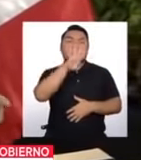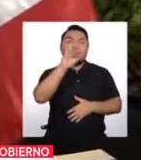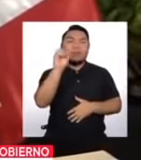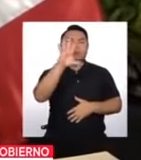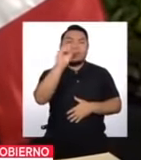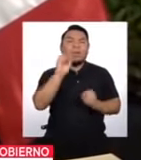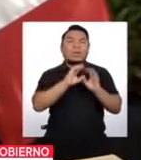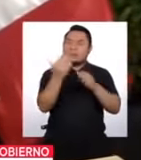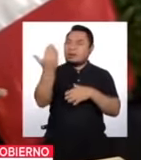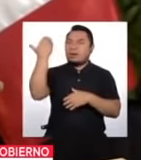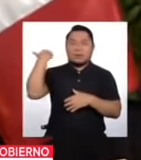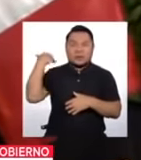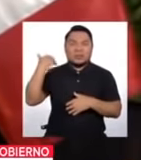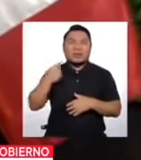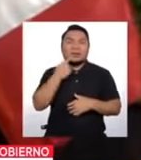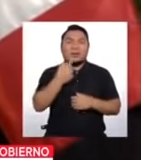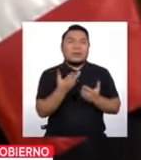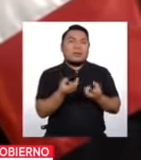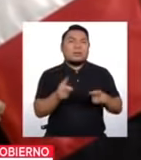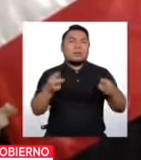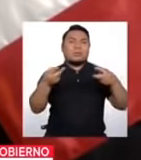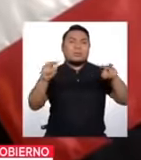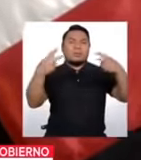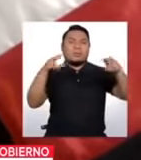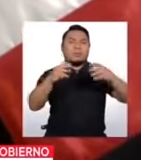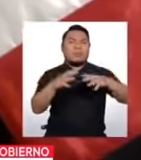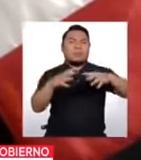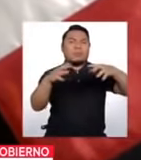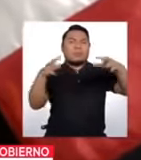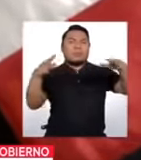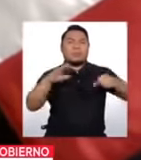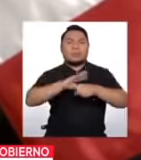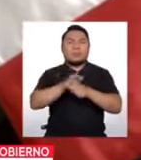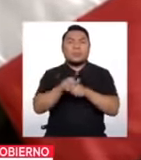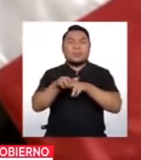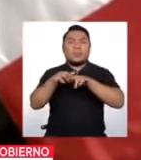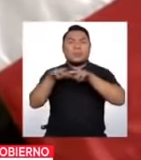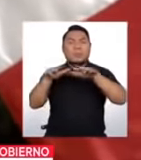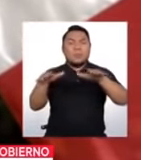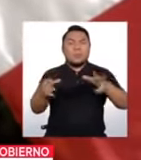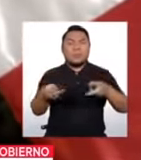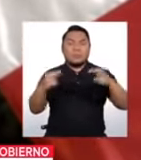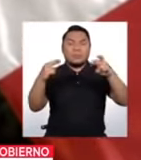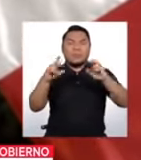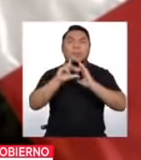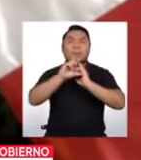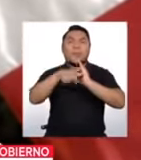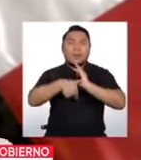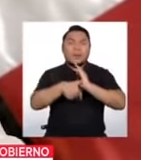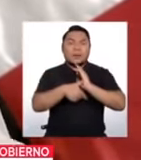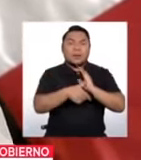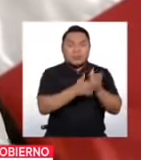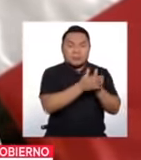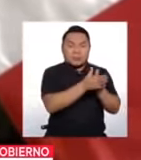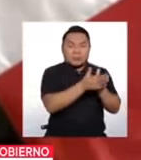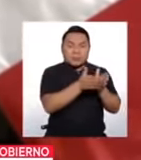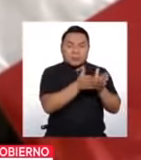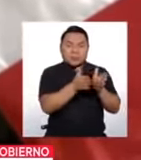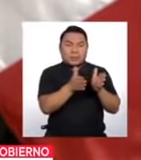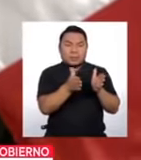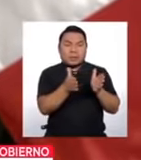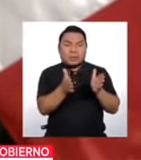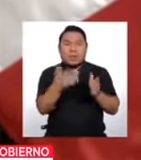días, se duplicaba cada 2 a 3 días la cantidad de contagiados. Luego, a mitad de